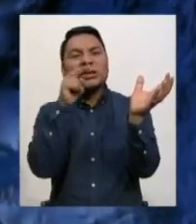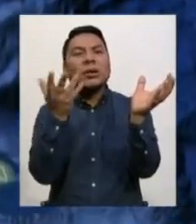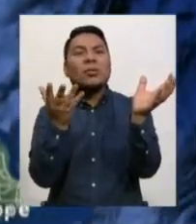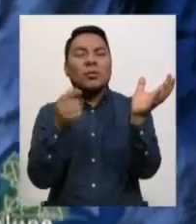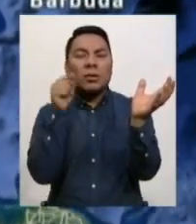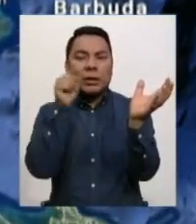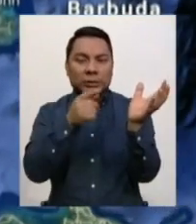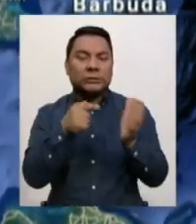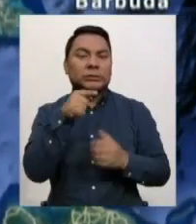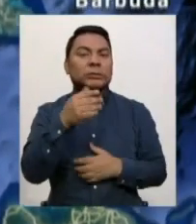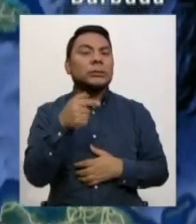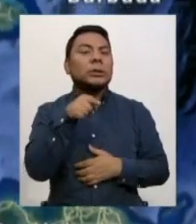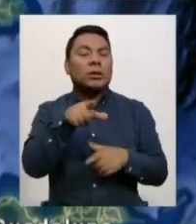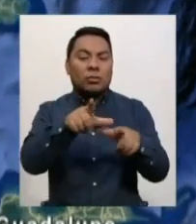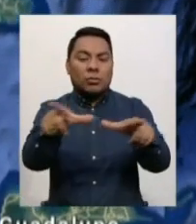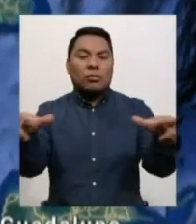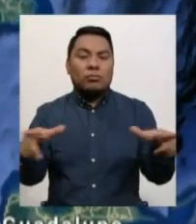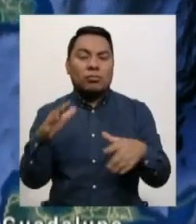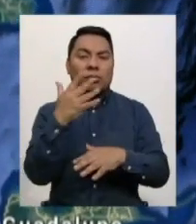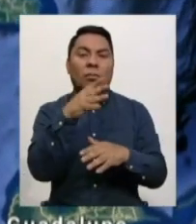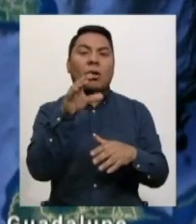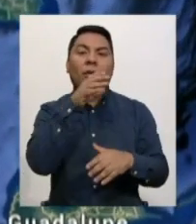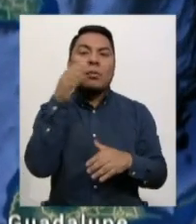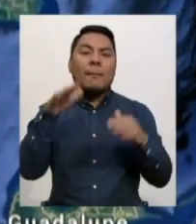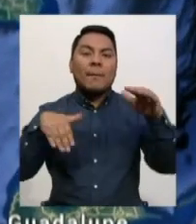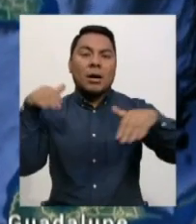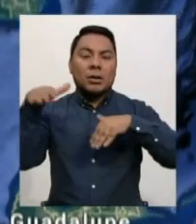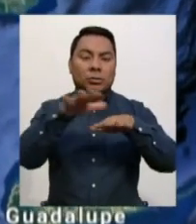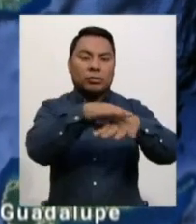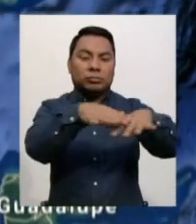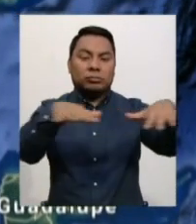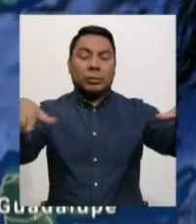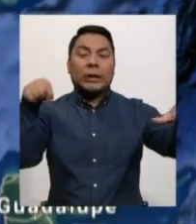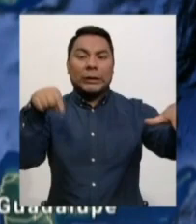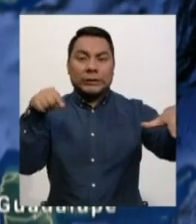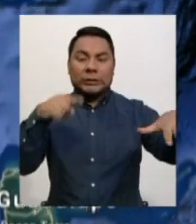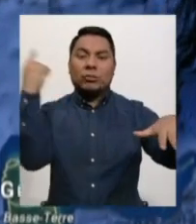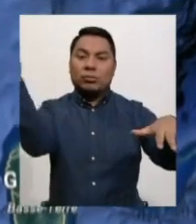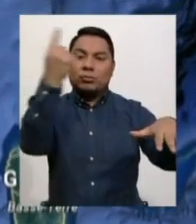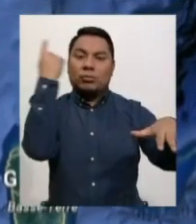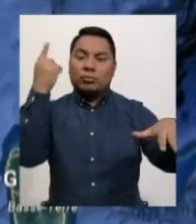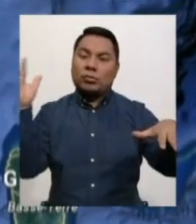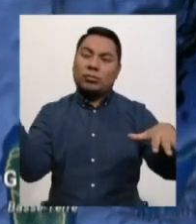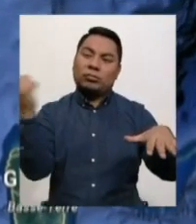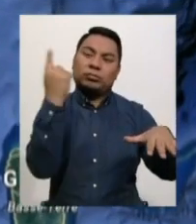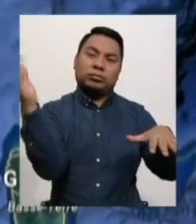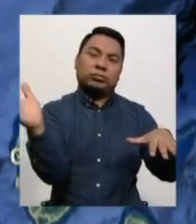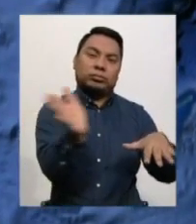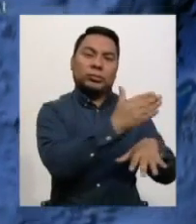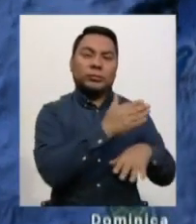está Antigua y Barbuda, por donde está pasando este huracán.